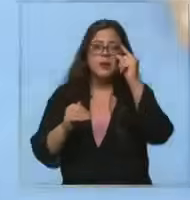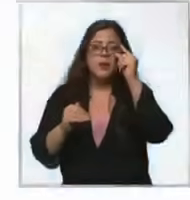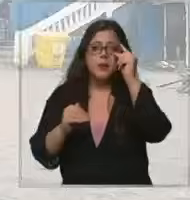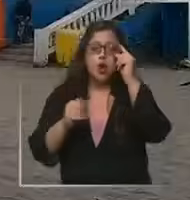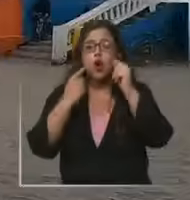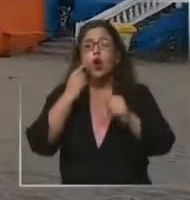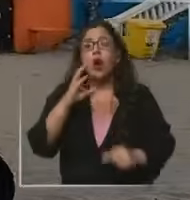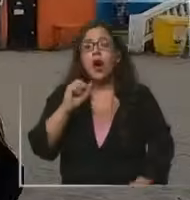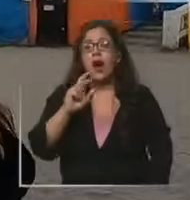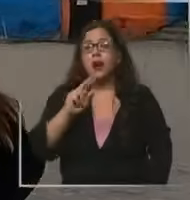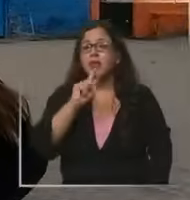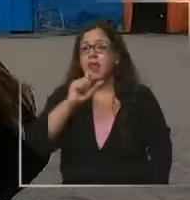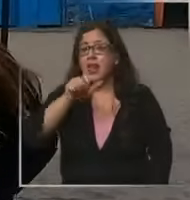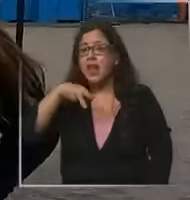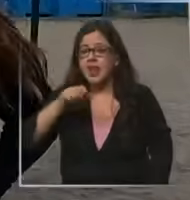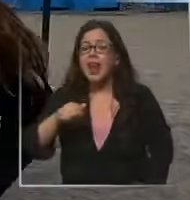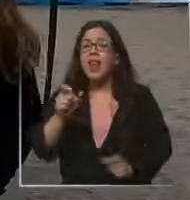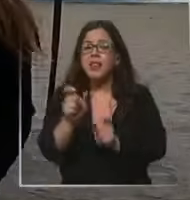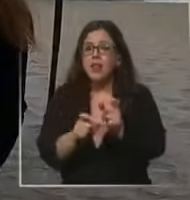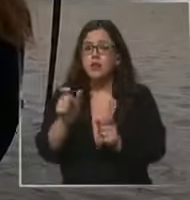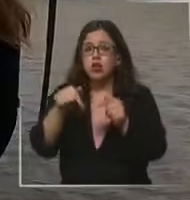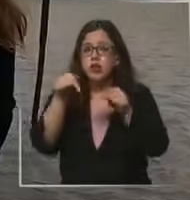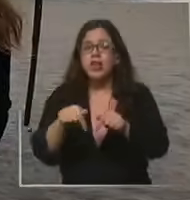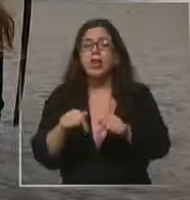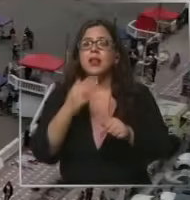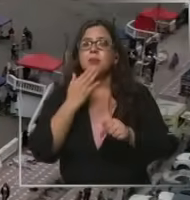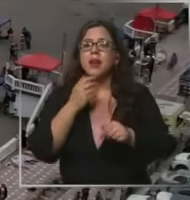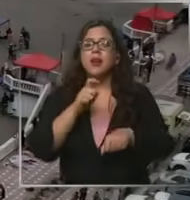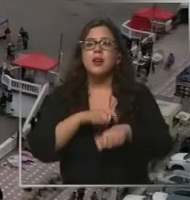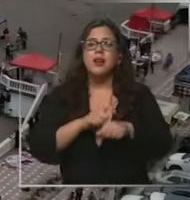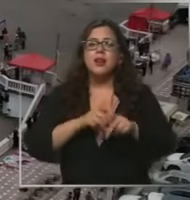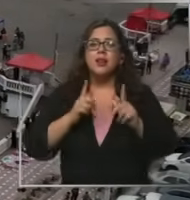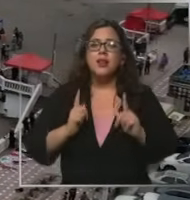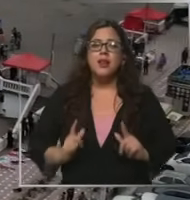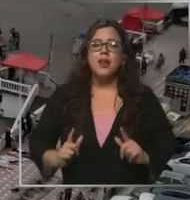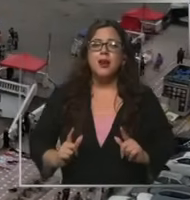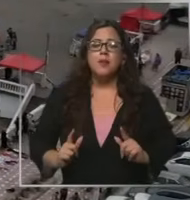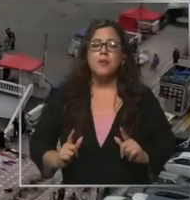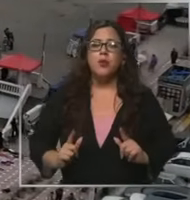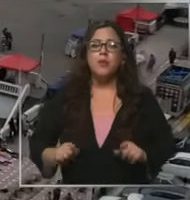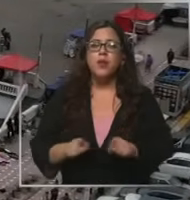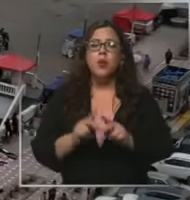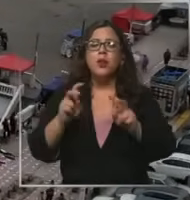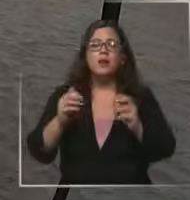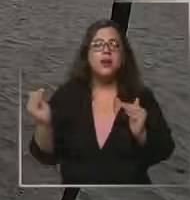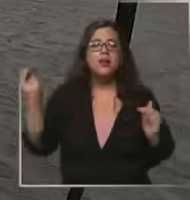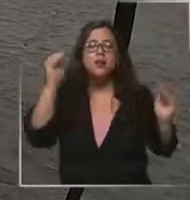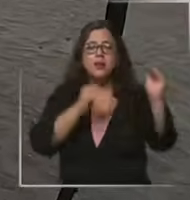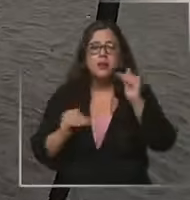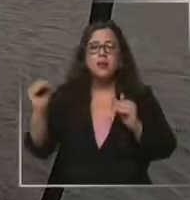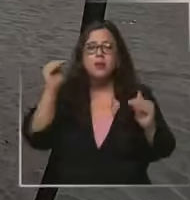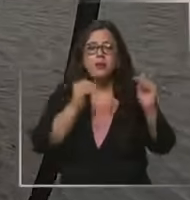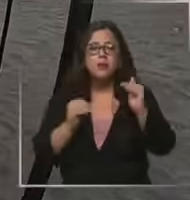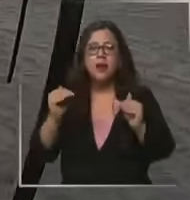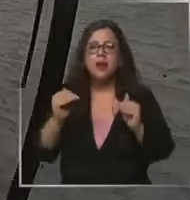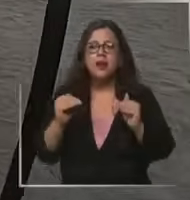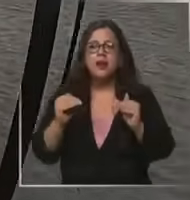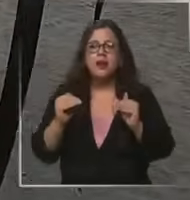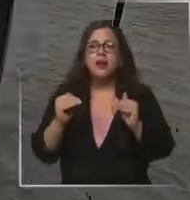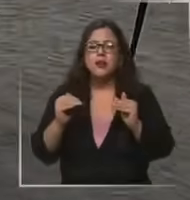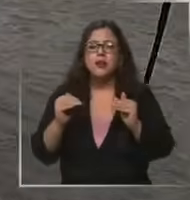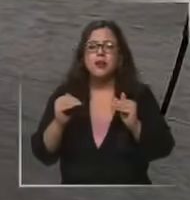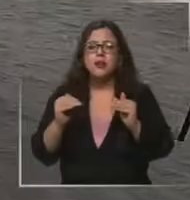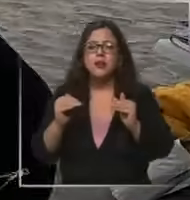pueblo, dicen. Cubierta la comida, también hay tiempo para el relajo. Así como en las playas caribeñas, bajo este toldo, un servicio